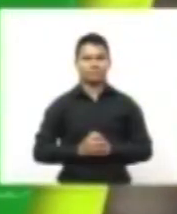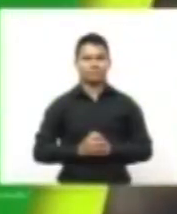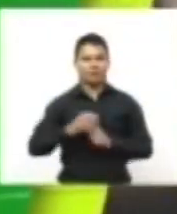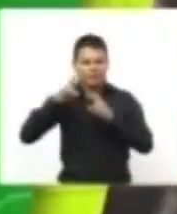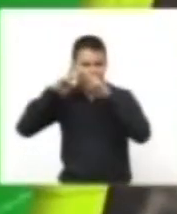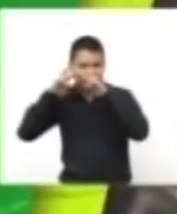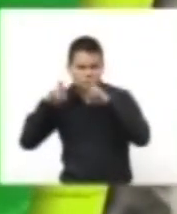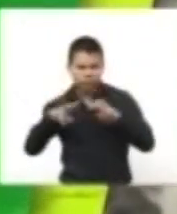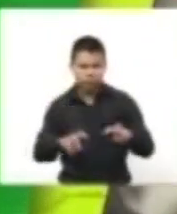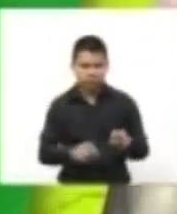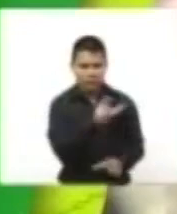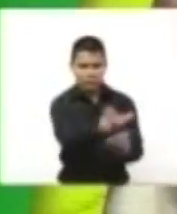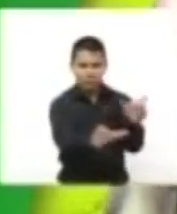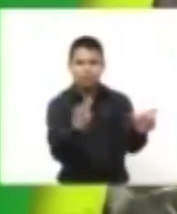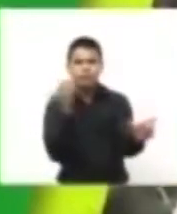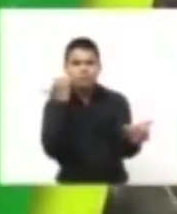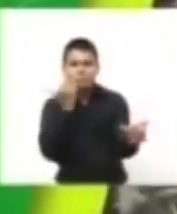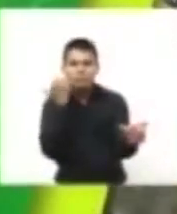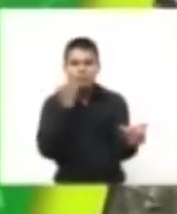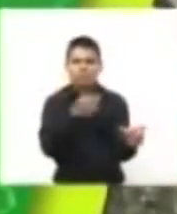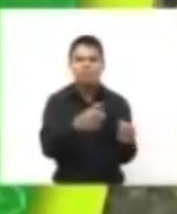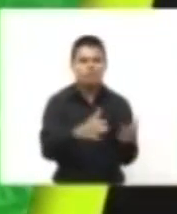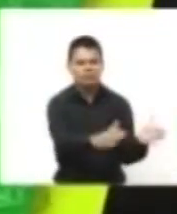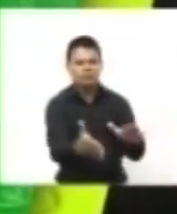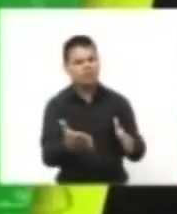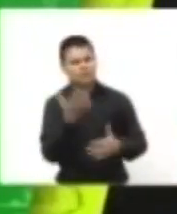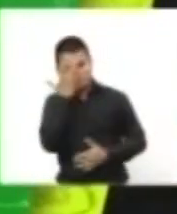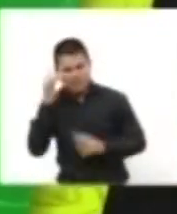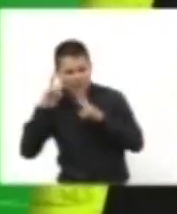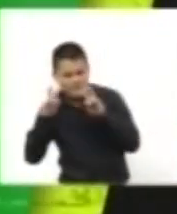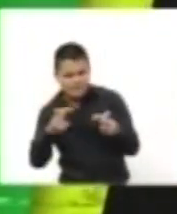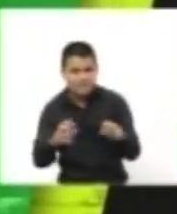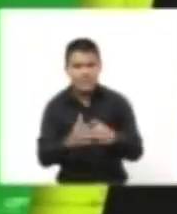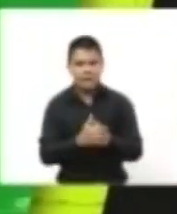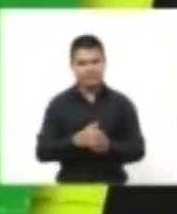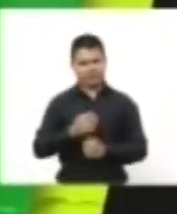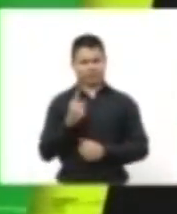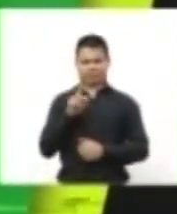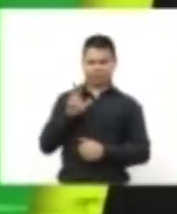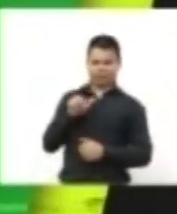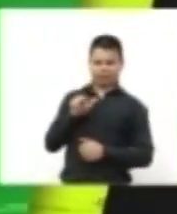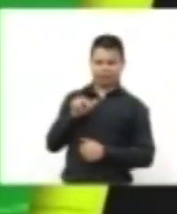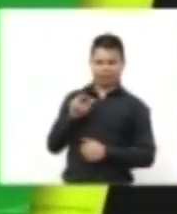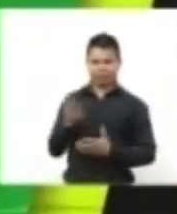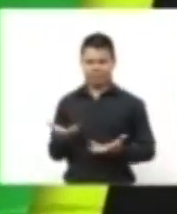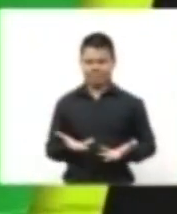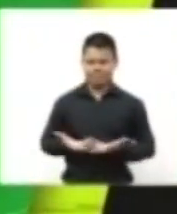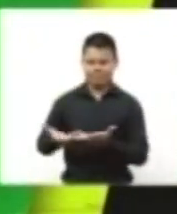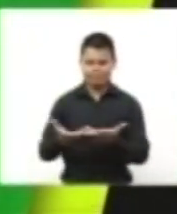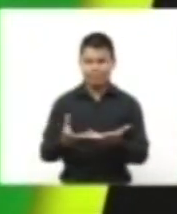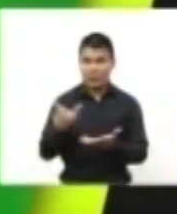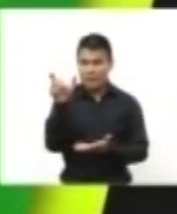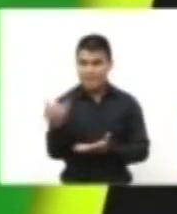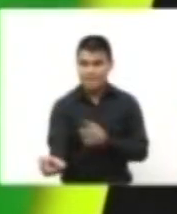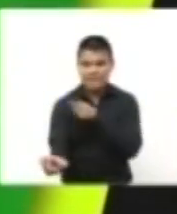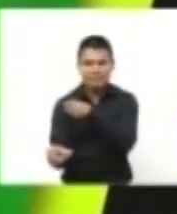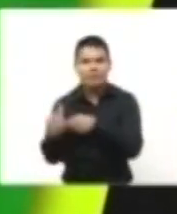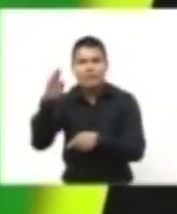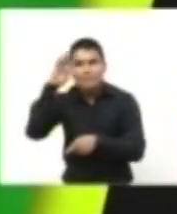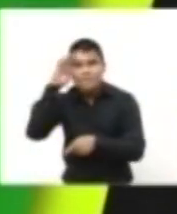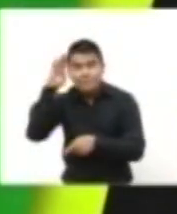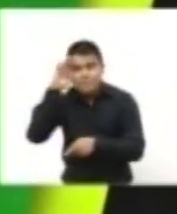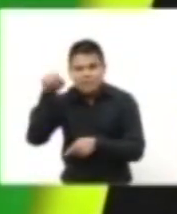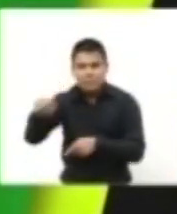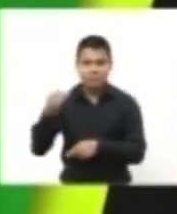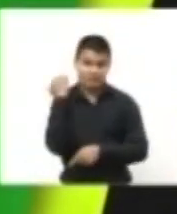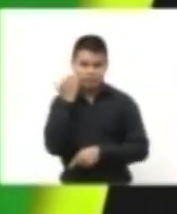Investigan crimen de tres mujeres a orillas del río Manzarán en Santa Marta. En extrañas circunstancias, haya muerta patrullera de la policía en el Piñón Magdalena.